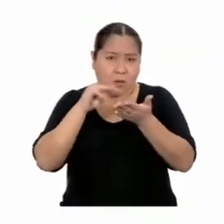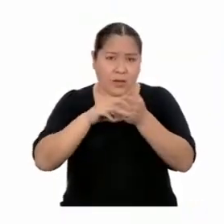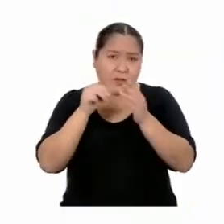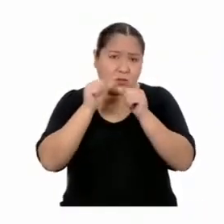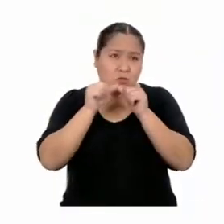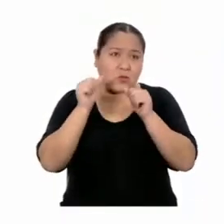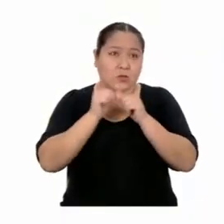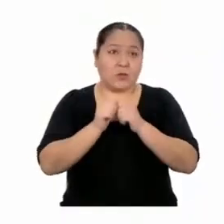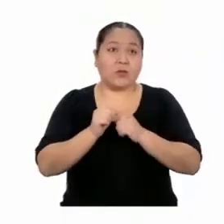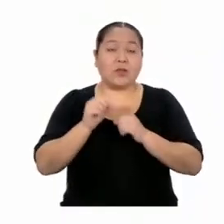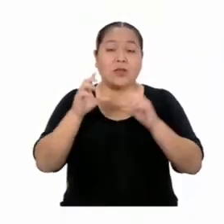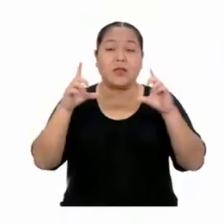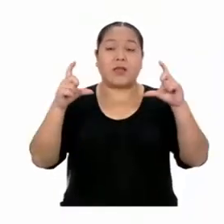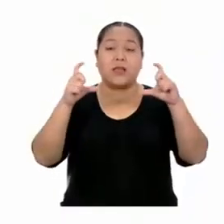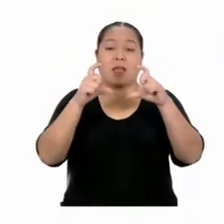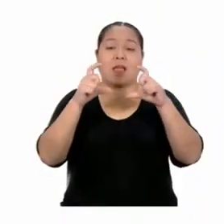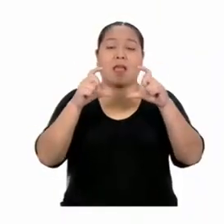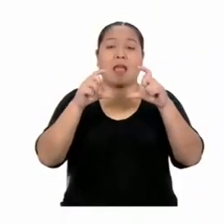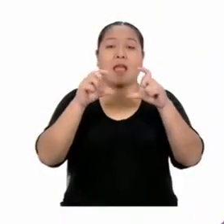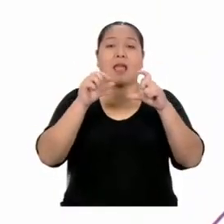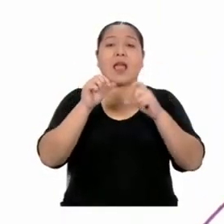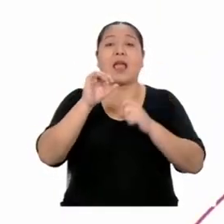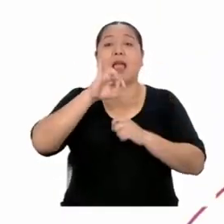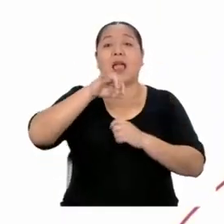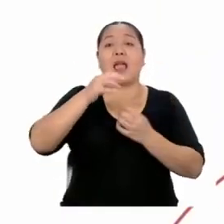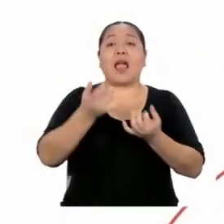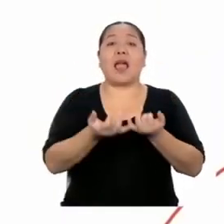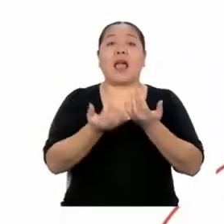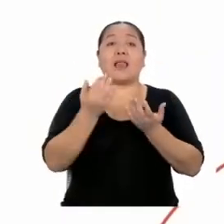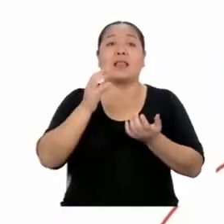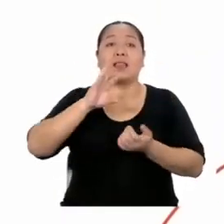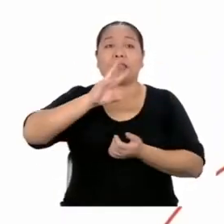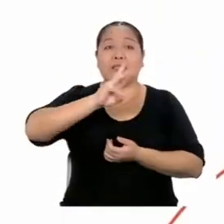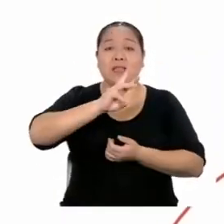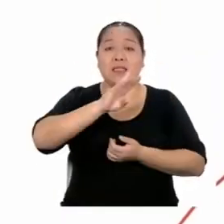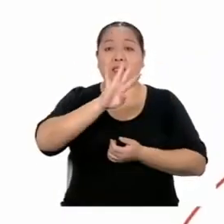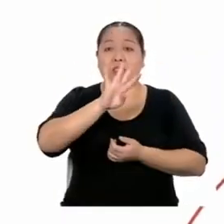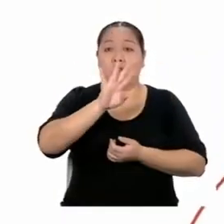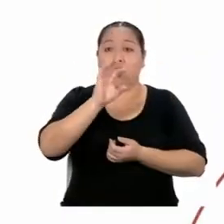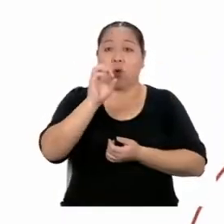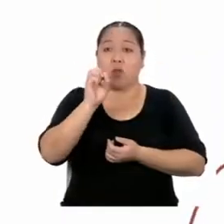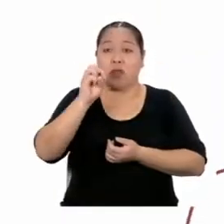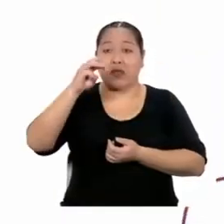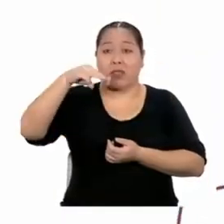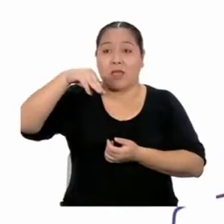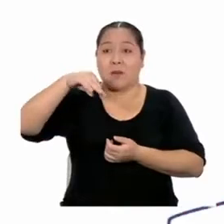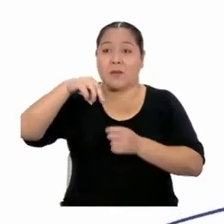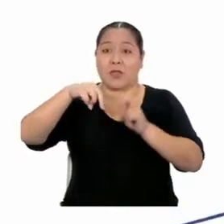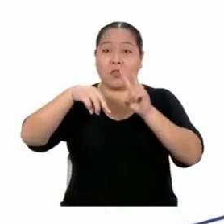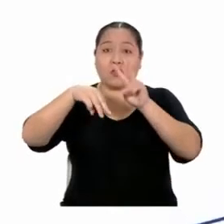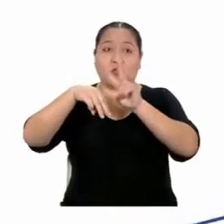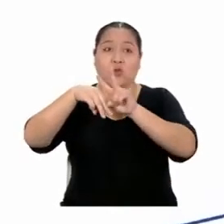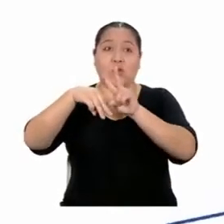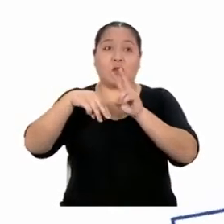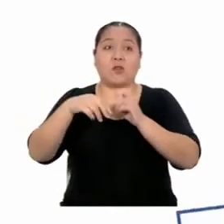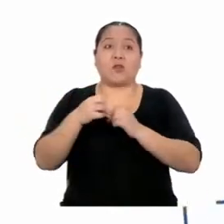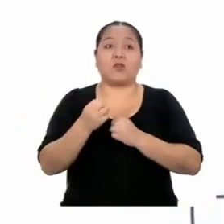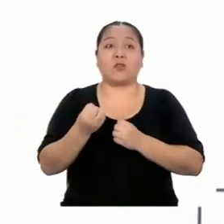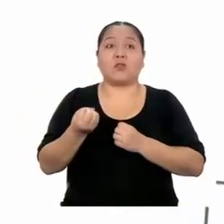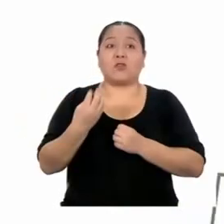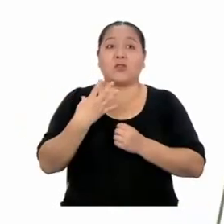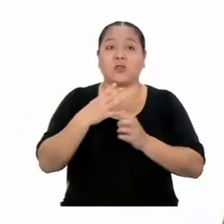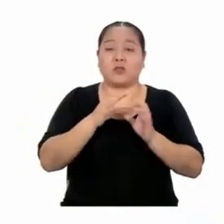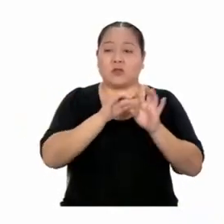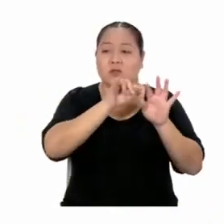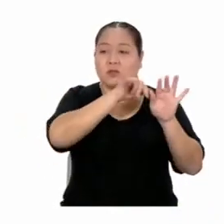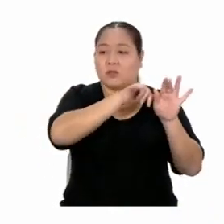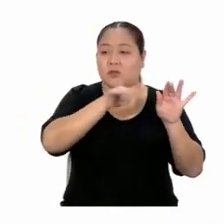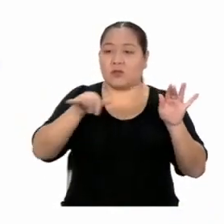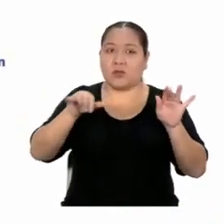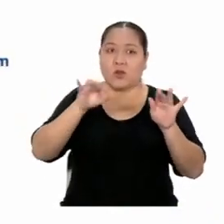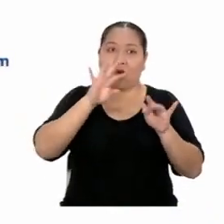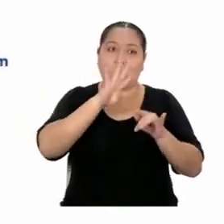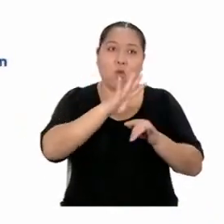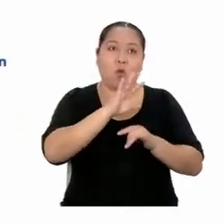saber que el jardín tiene un área de 640 metros cuadrados, nos compartió algunos valores de los lados de partes del